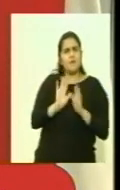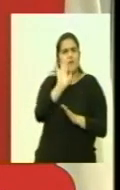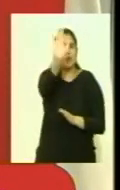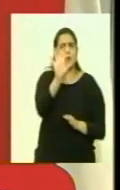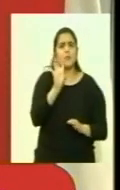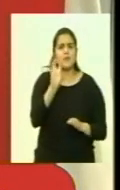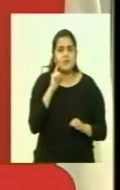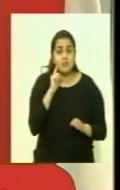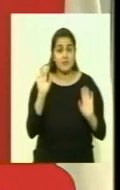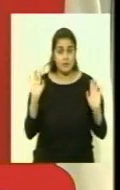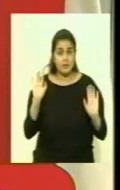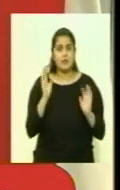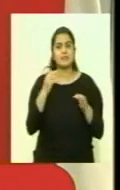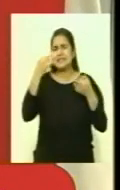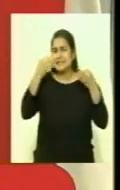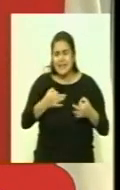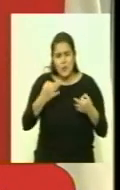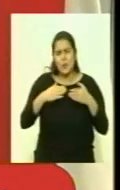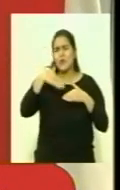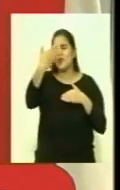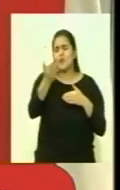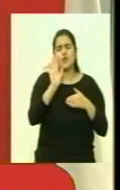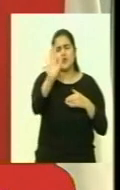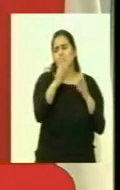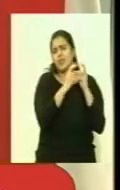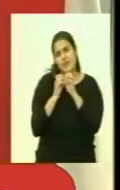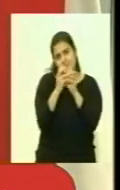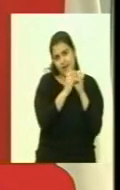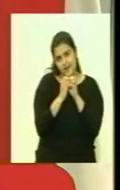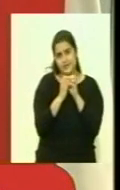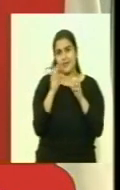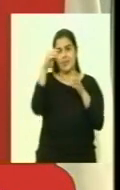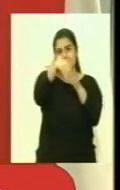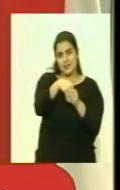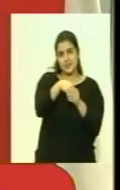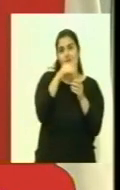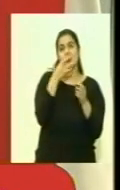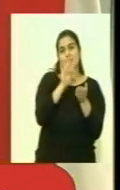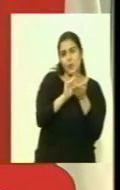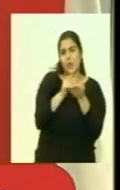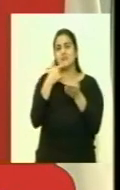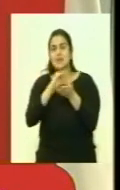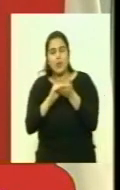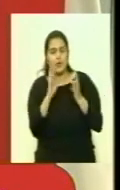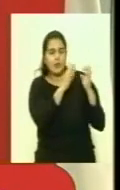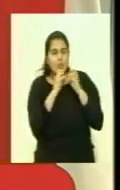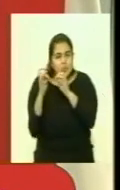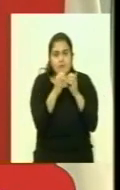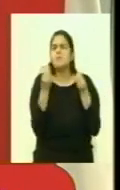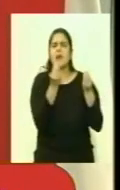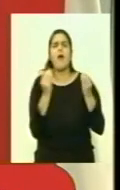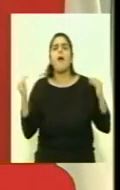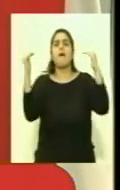que sin duda será fruto de un debate que tendremos en nuestra legislatura provincial para poner condiciones de